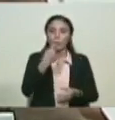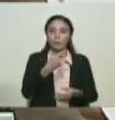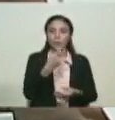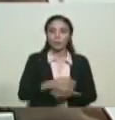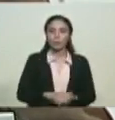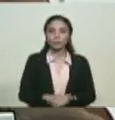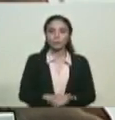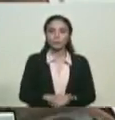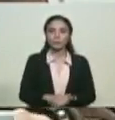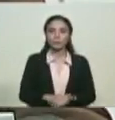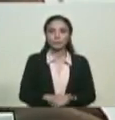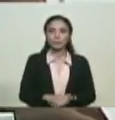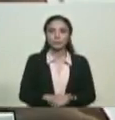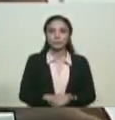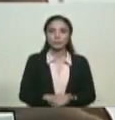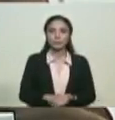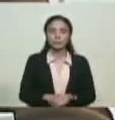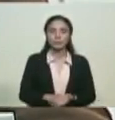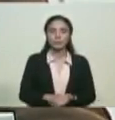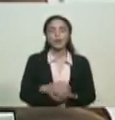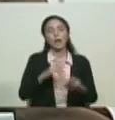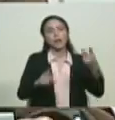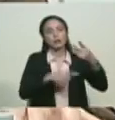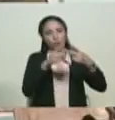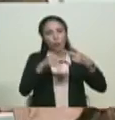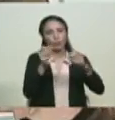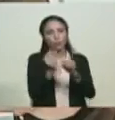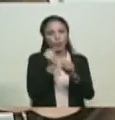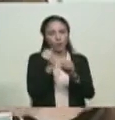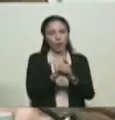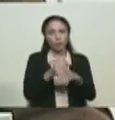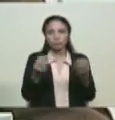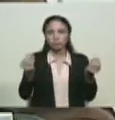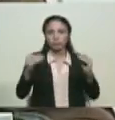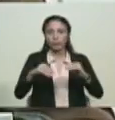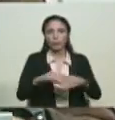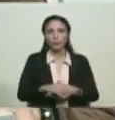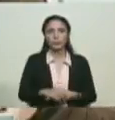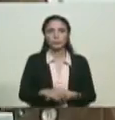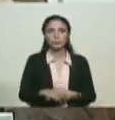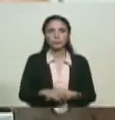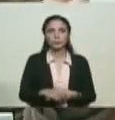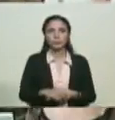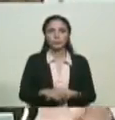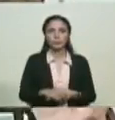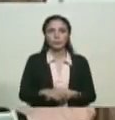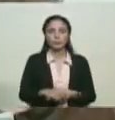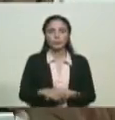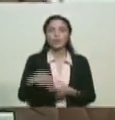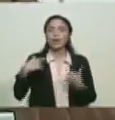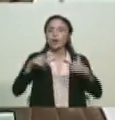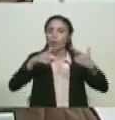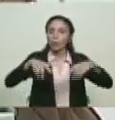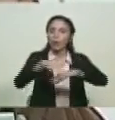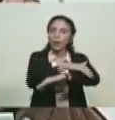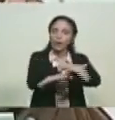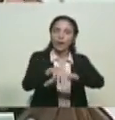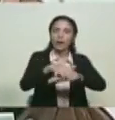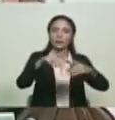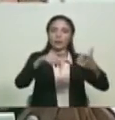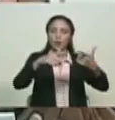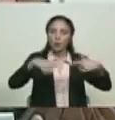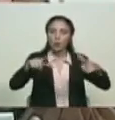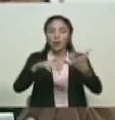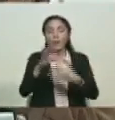primera fase y la segunda fase fue determinar cuáles fueron las calles o los sectores porque el concepto de